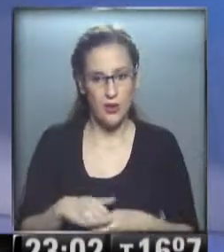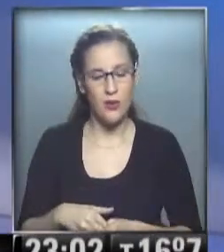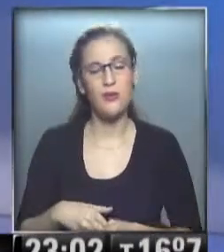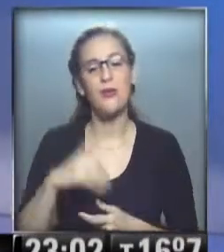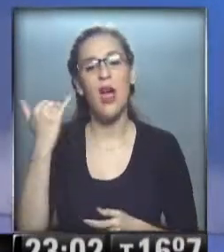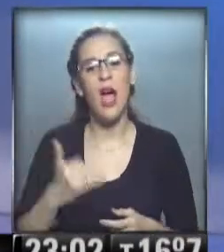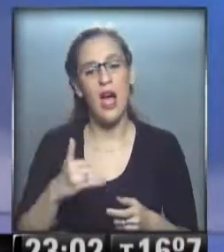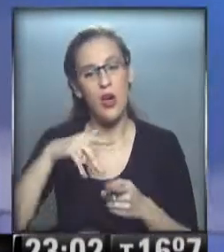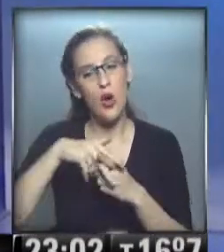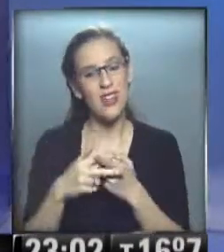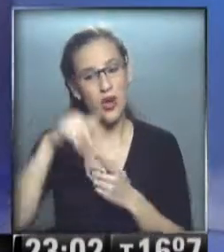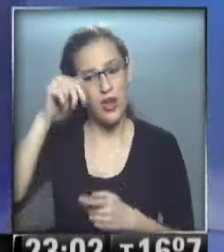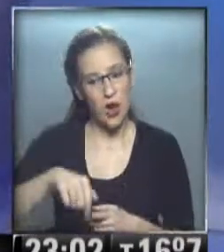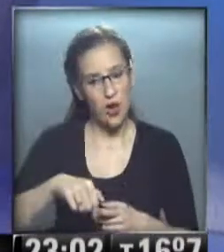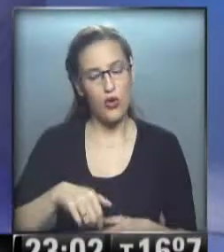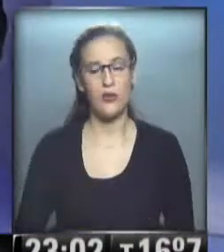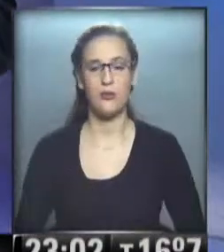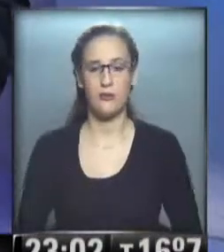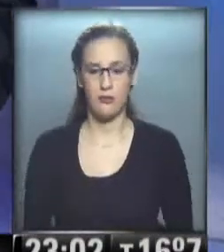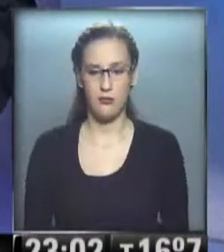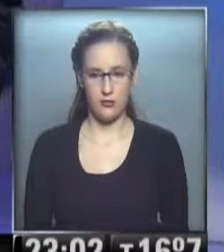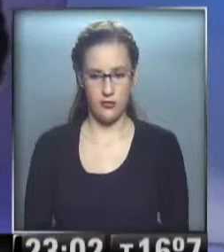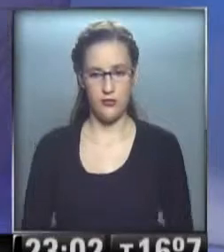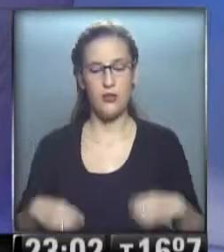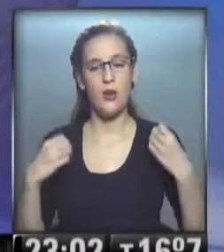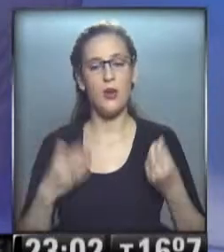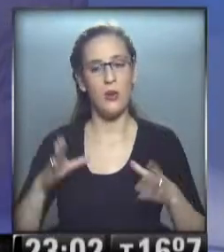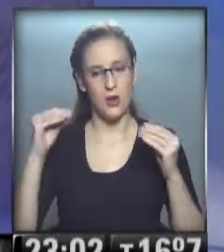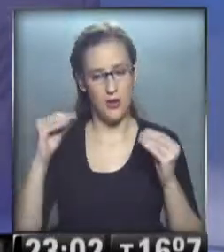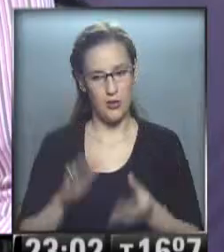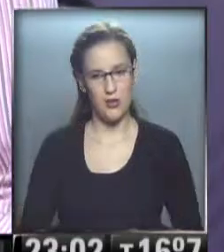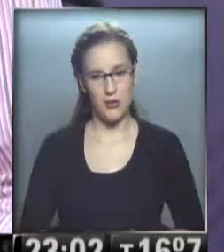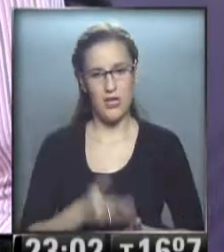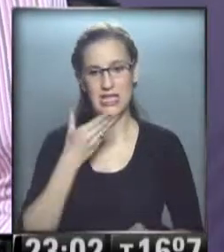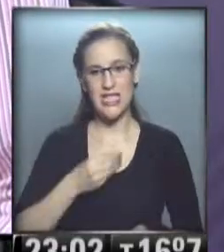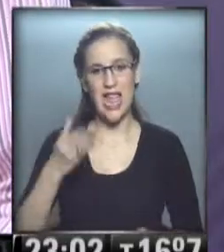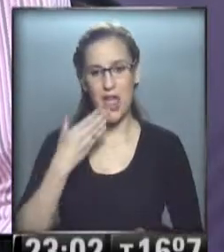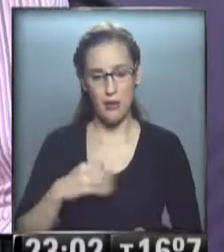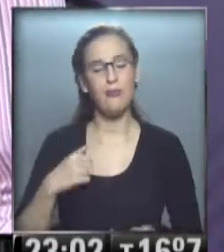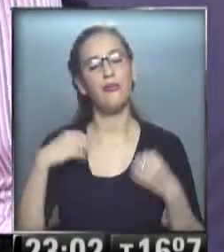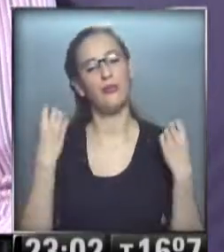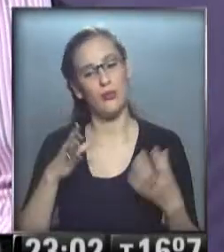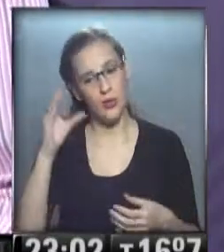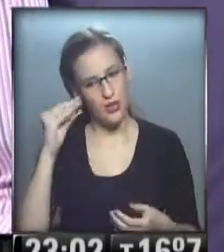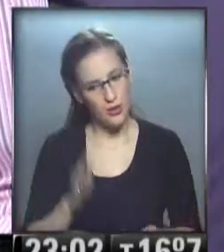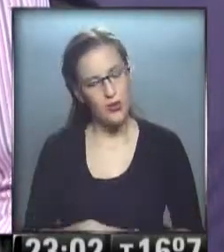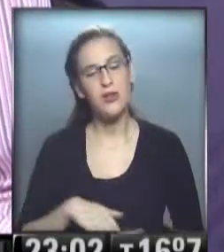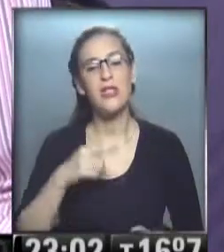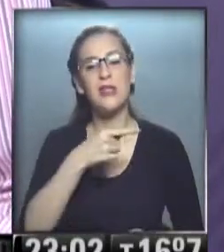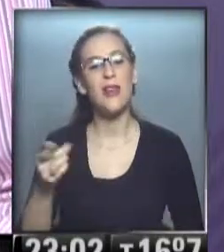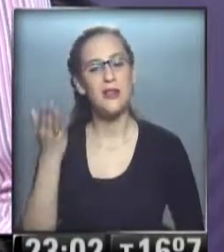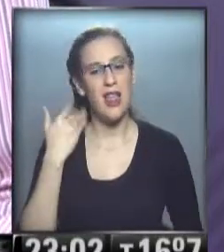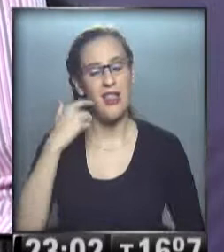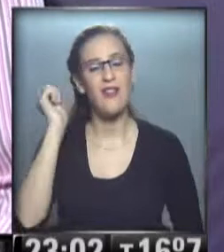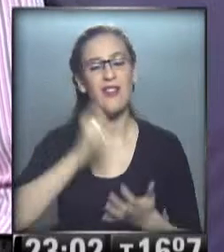Tenemos columna de tecnología y cultura digital. Muy buenas noches, Esteban Mañani. Muy buenas noches, Pablo. La semana pasada firmaron